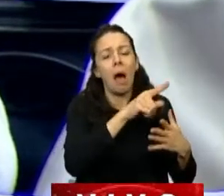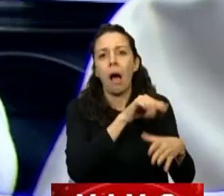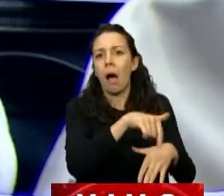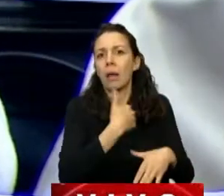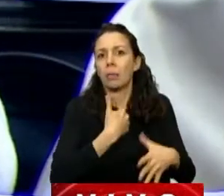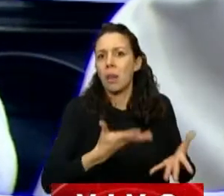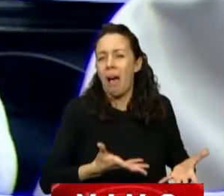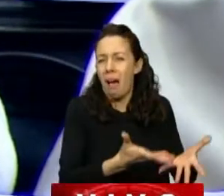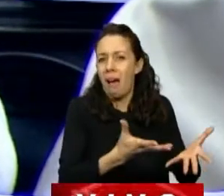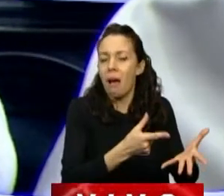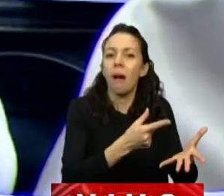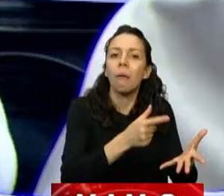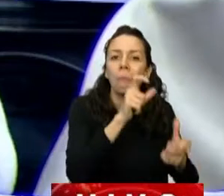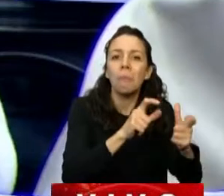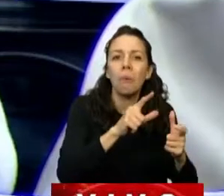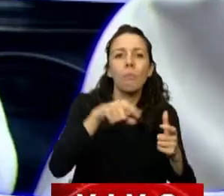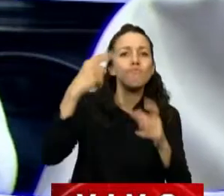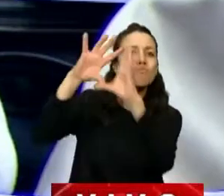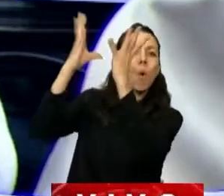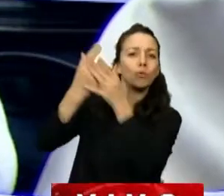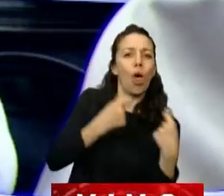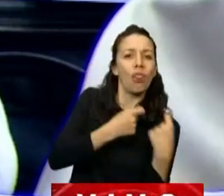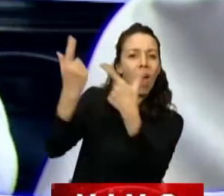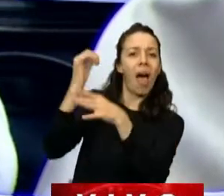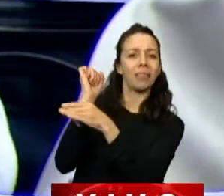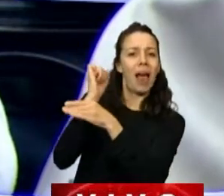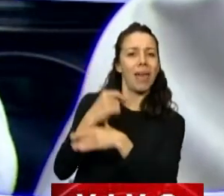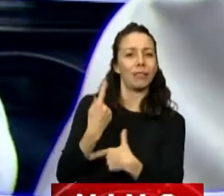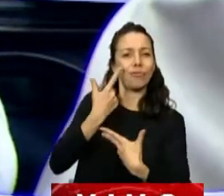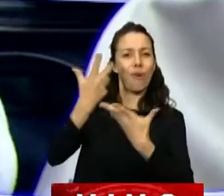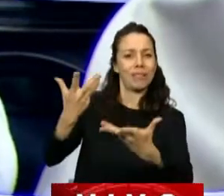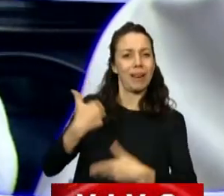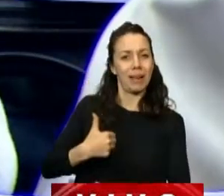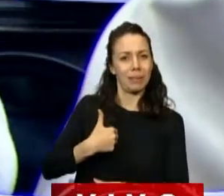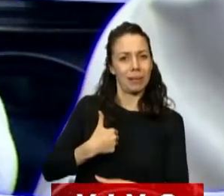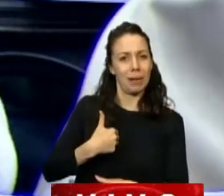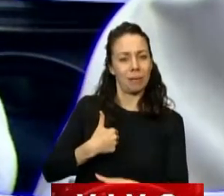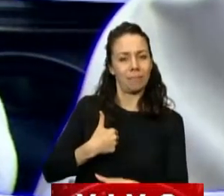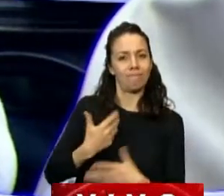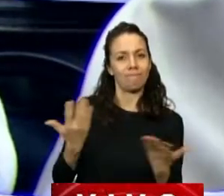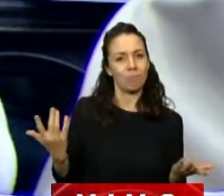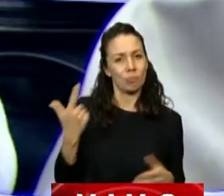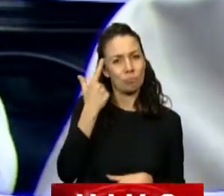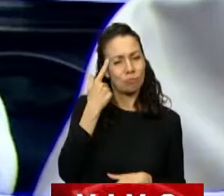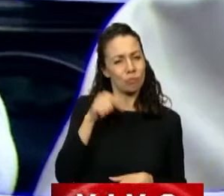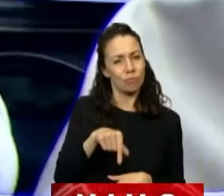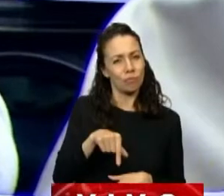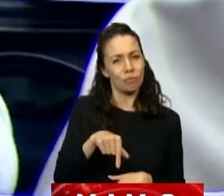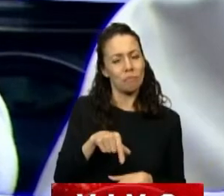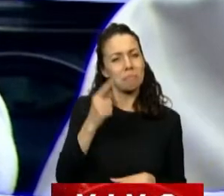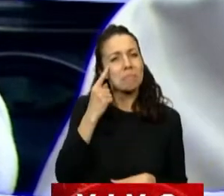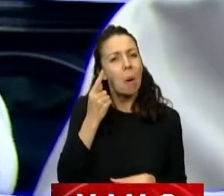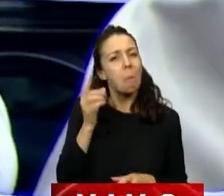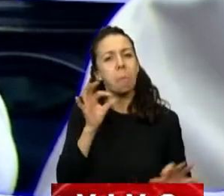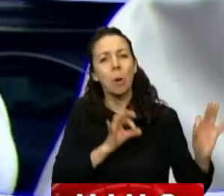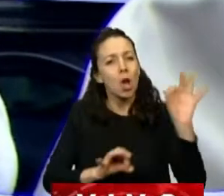bien, ¿de qué proyecto estamos hablando? No hablamos de un proyecto